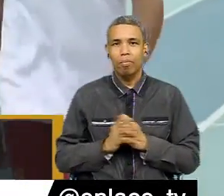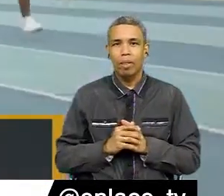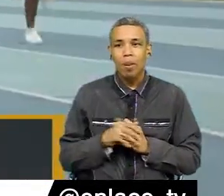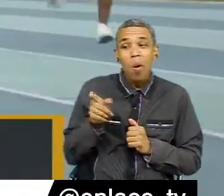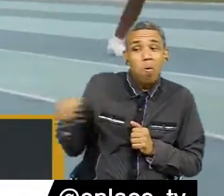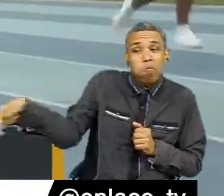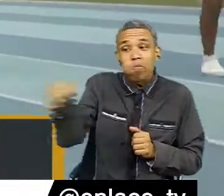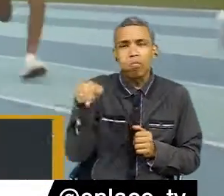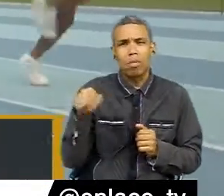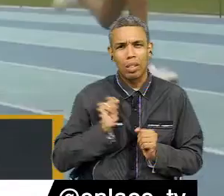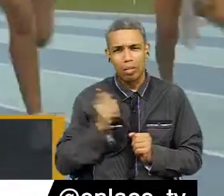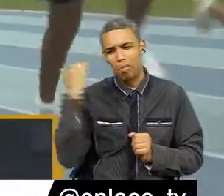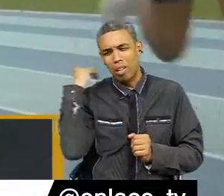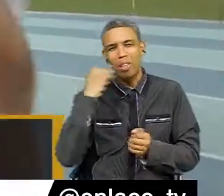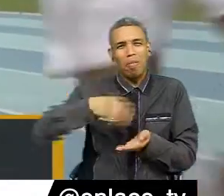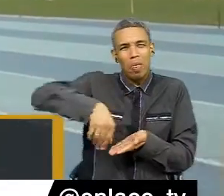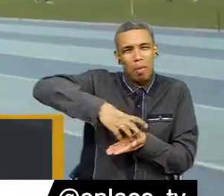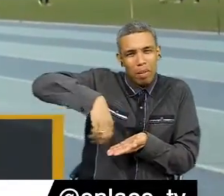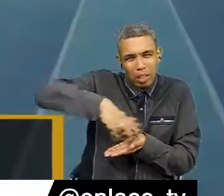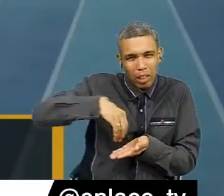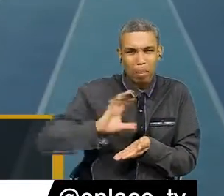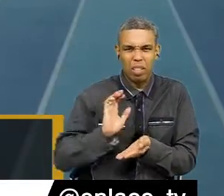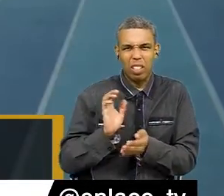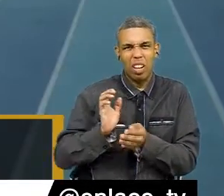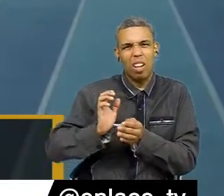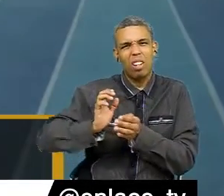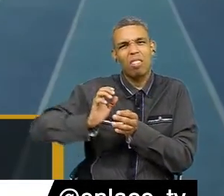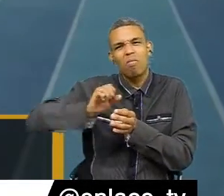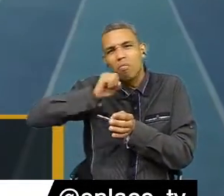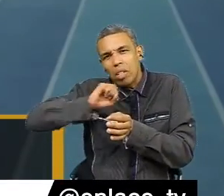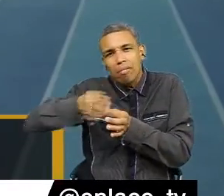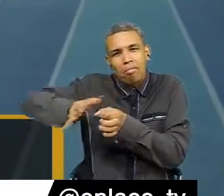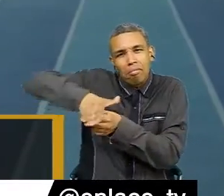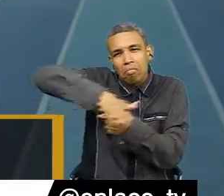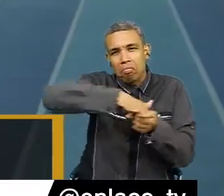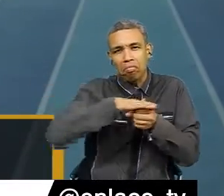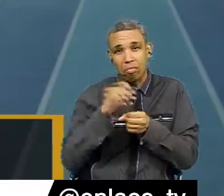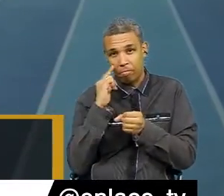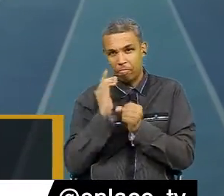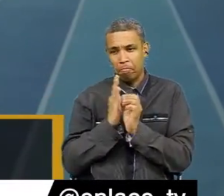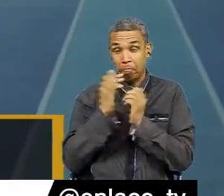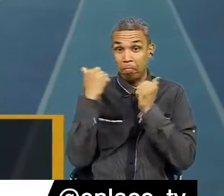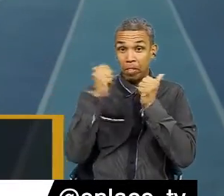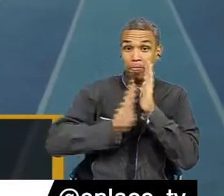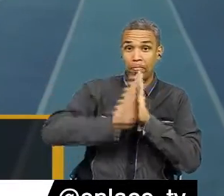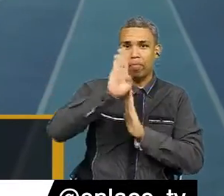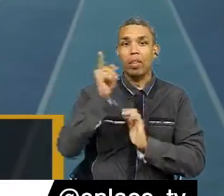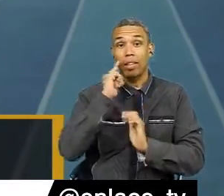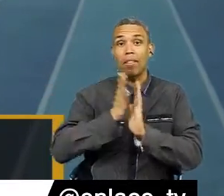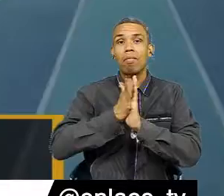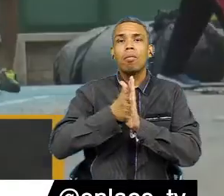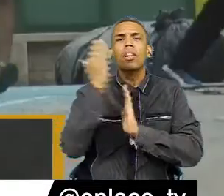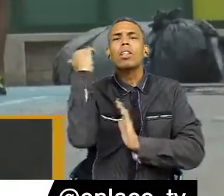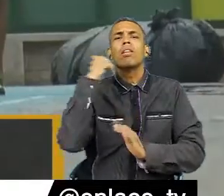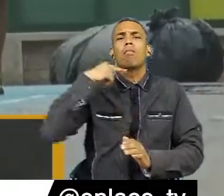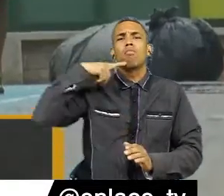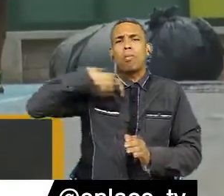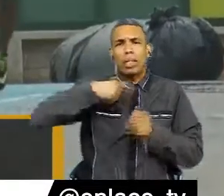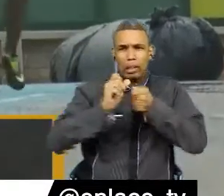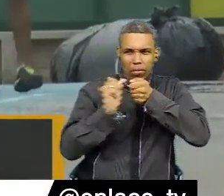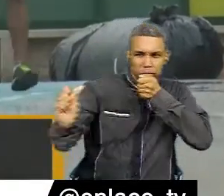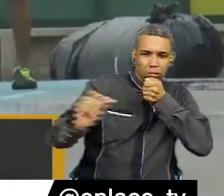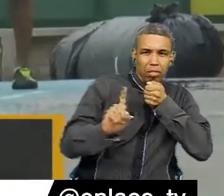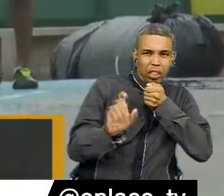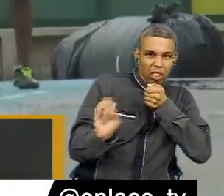escala municipal y departamental. Por ahora fuimos a Bucaramanga y corrí 60 y 100 metros. ¿Cómo le fue? Pues bien, gracias a Dios,